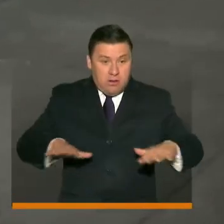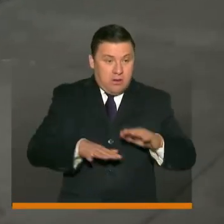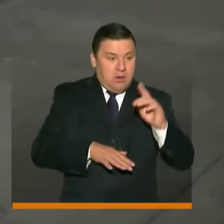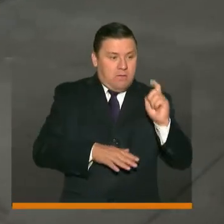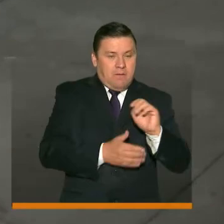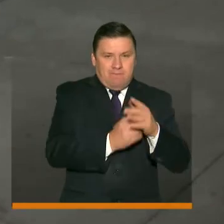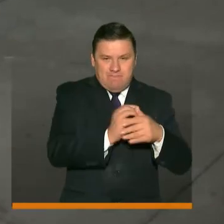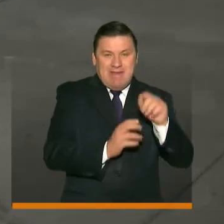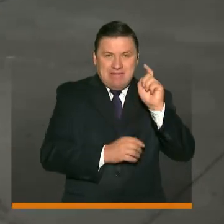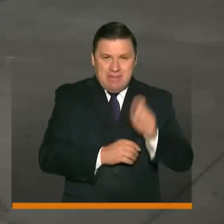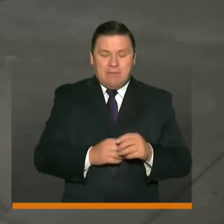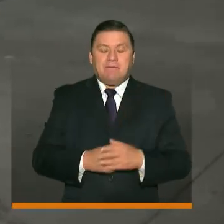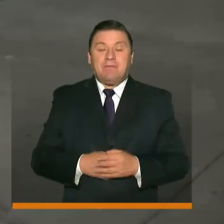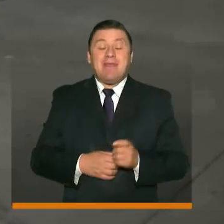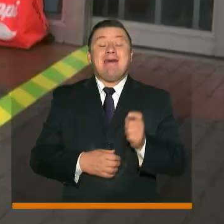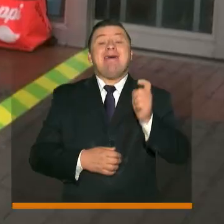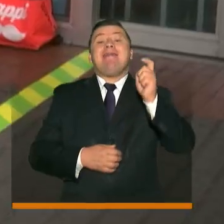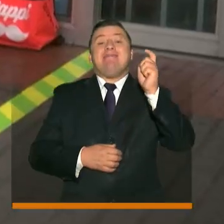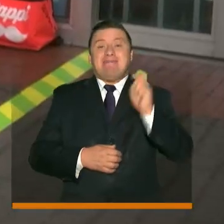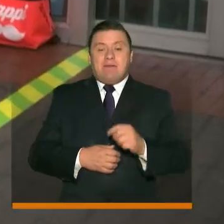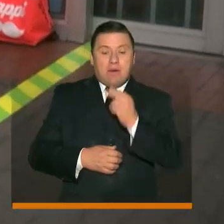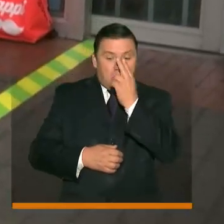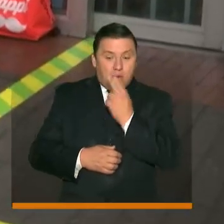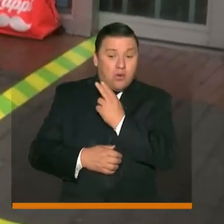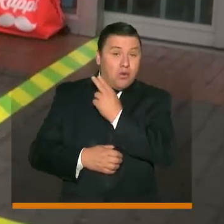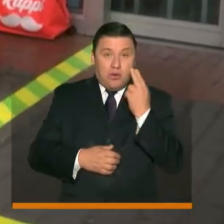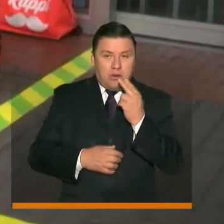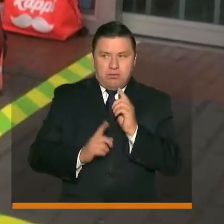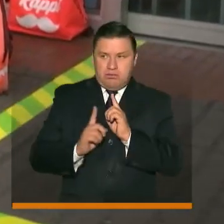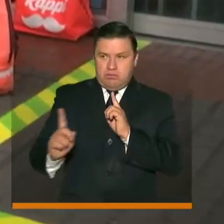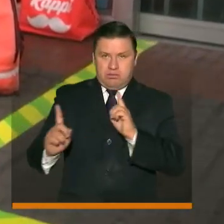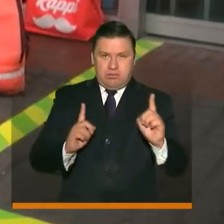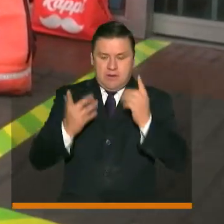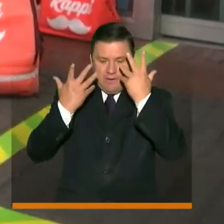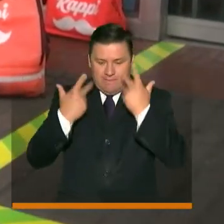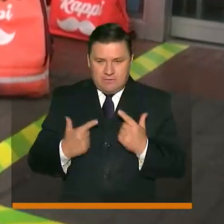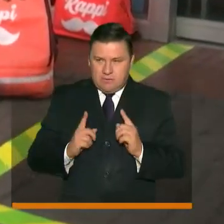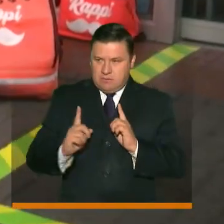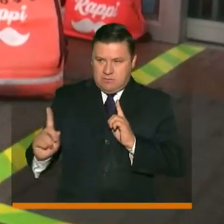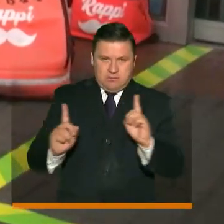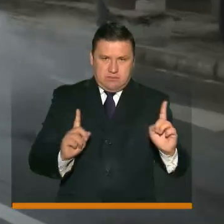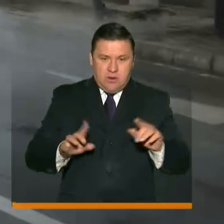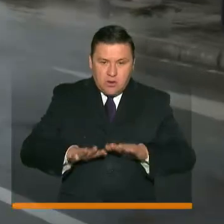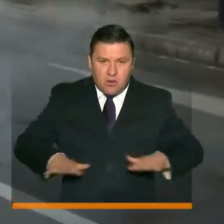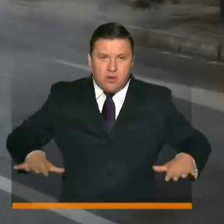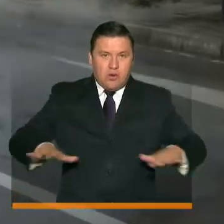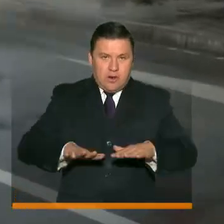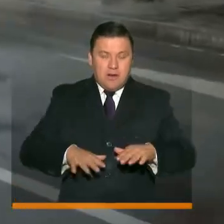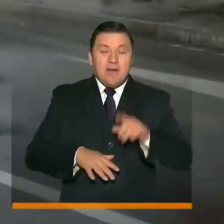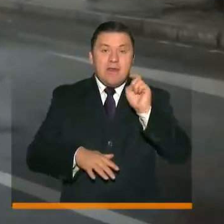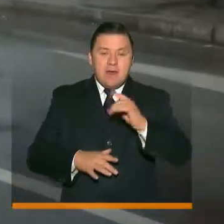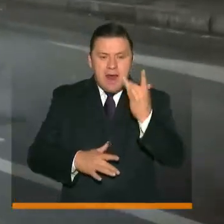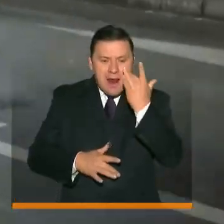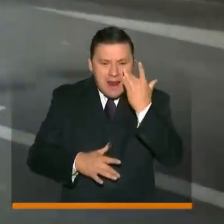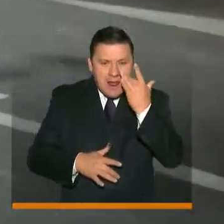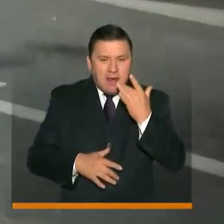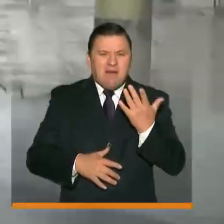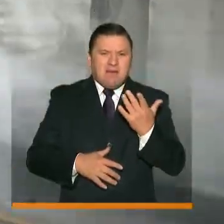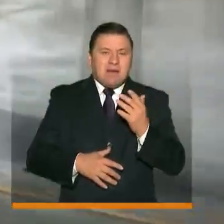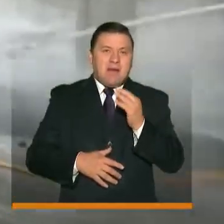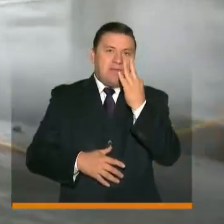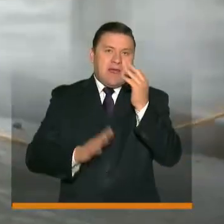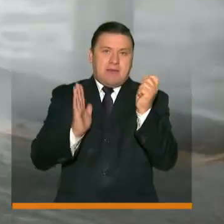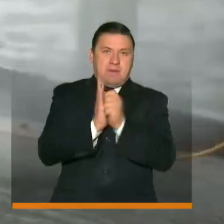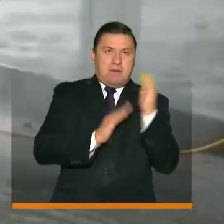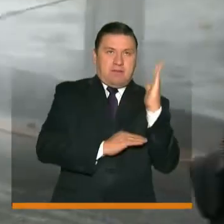designada. Se debe garantizar el cumplimiento del distanciamiento físico en zonas comunes. Se debe hacer limpieza y desinfección